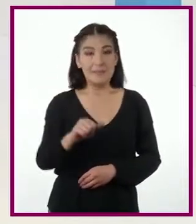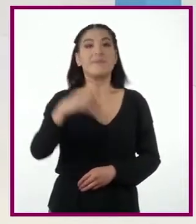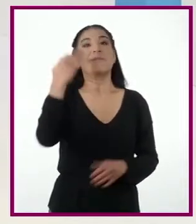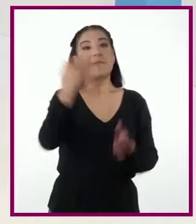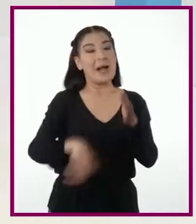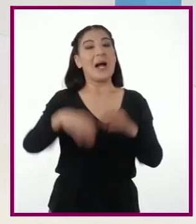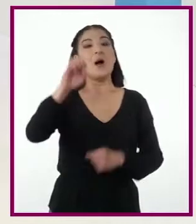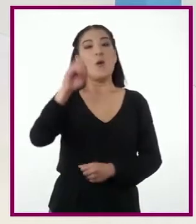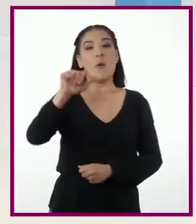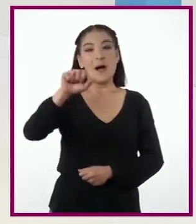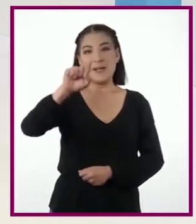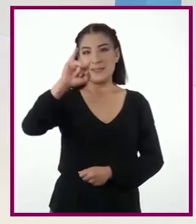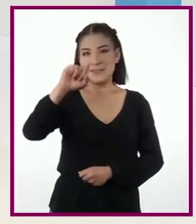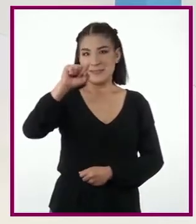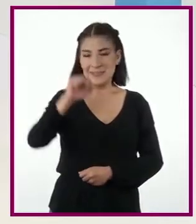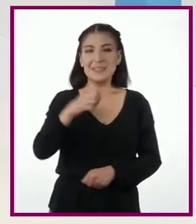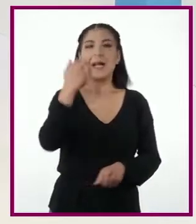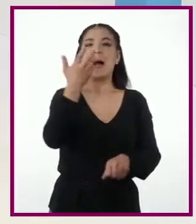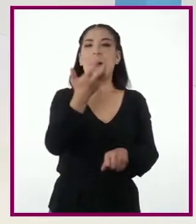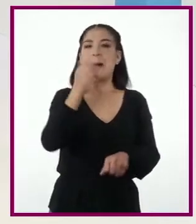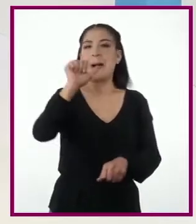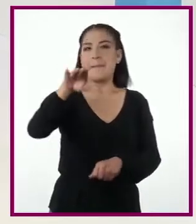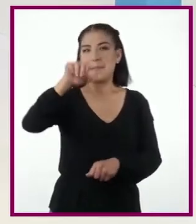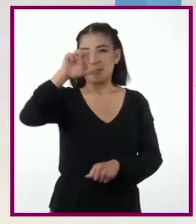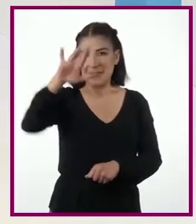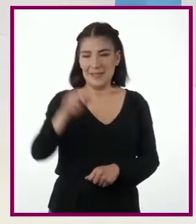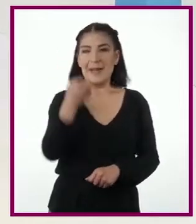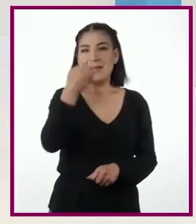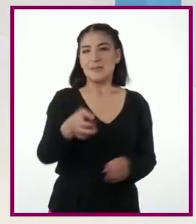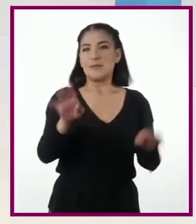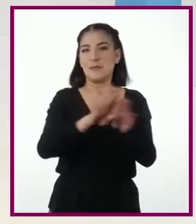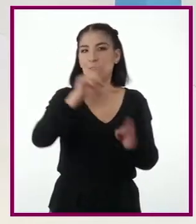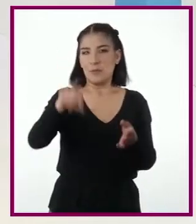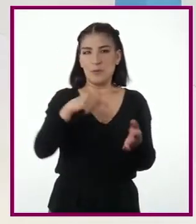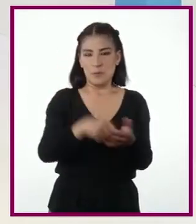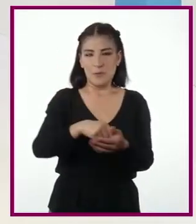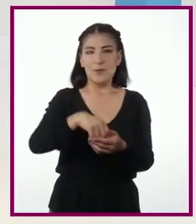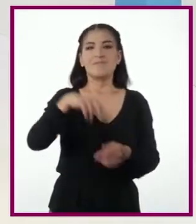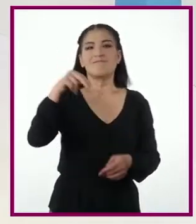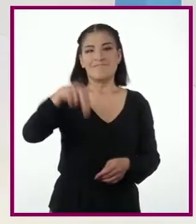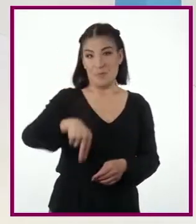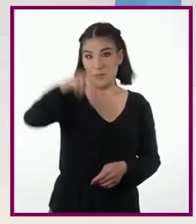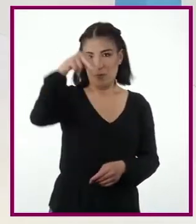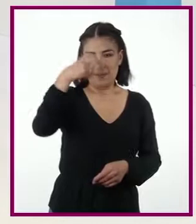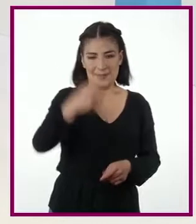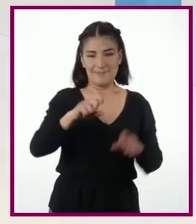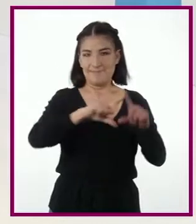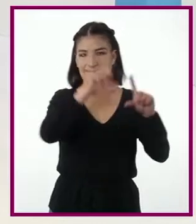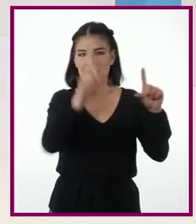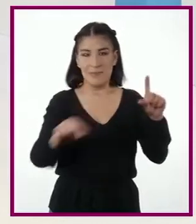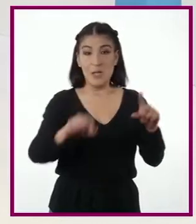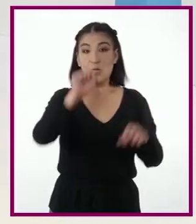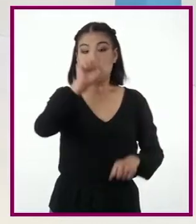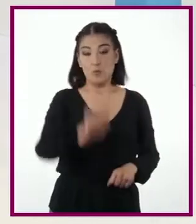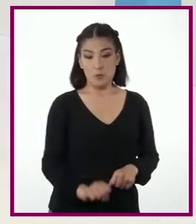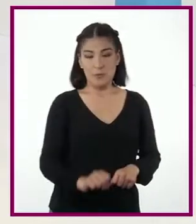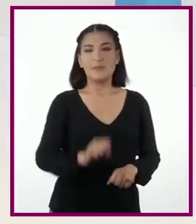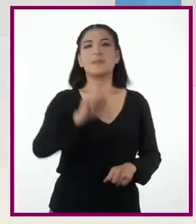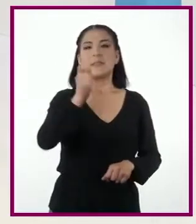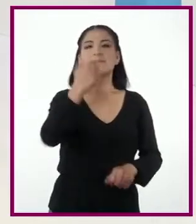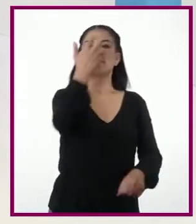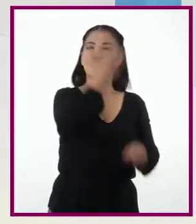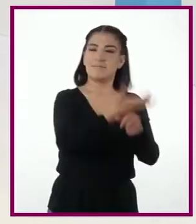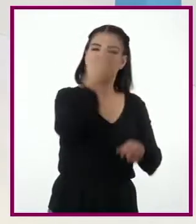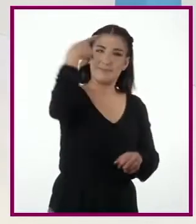América, que abarca el territorio de lo que son hoy algunos estados del noroeste de nuestro país y el suroeste de Estados